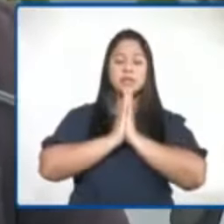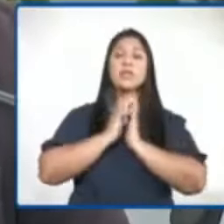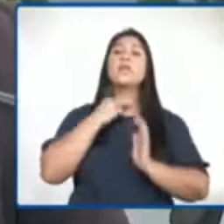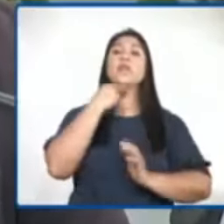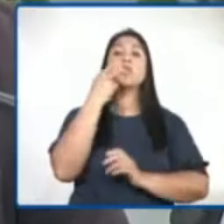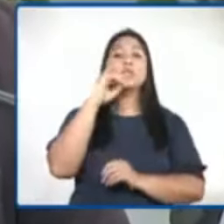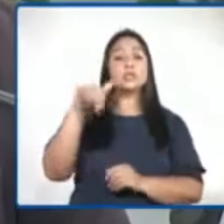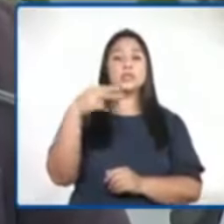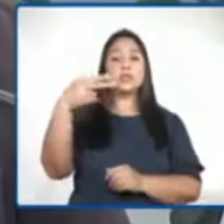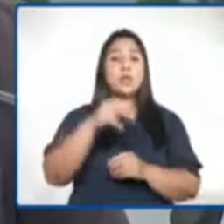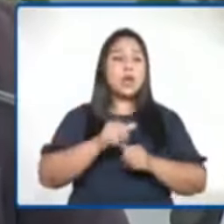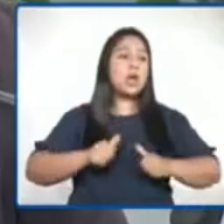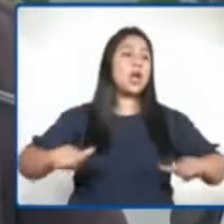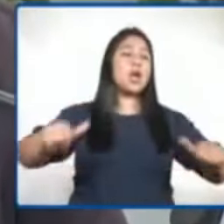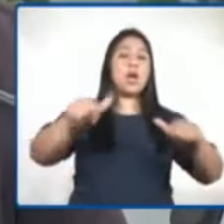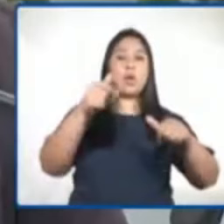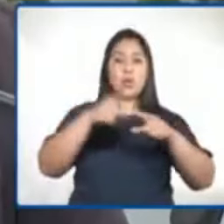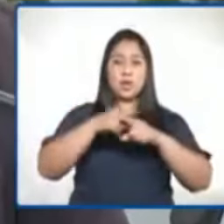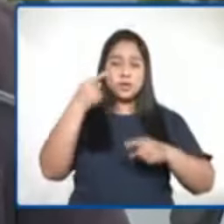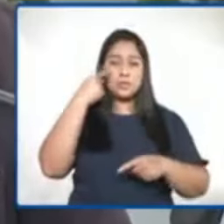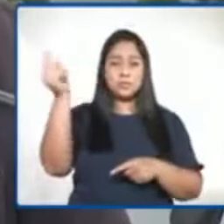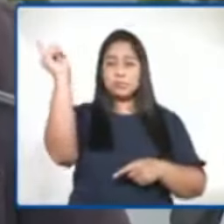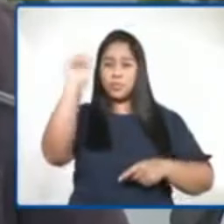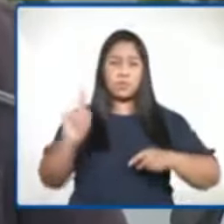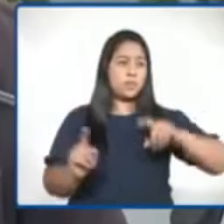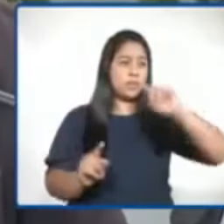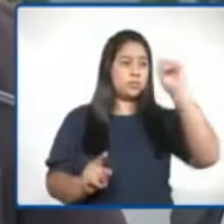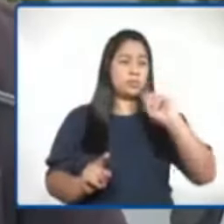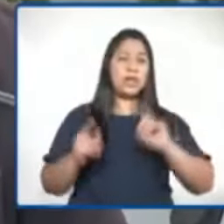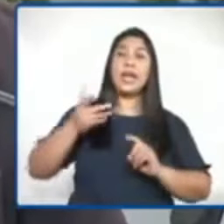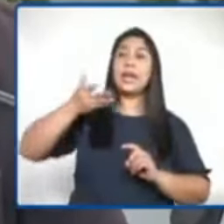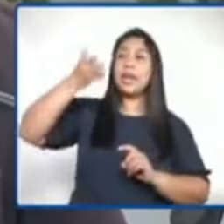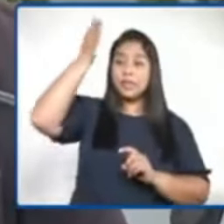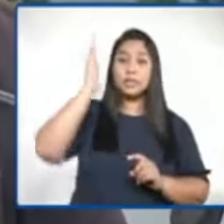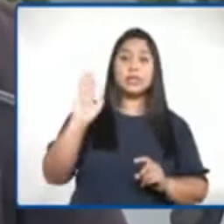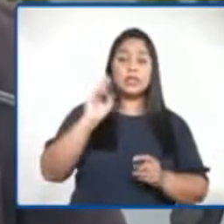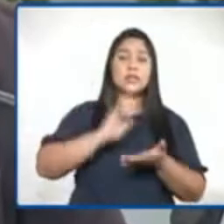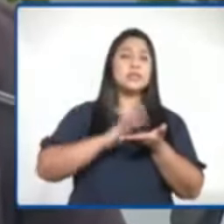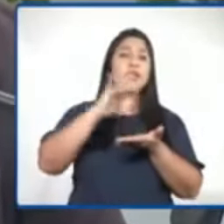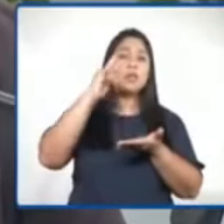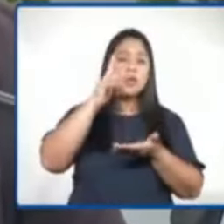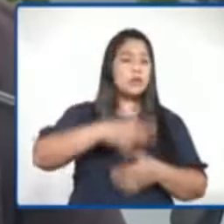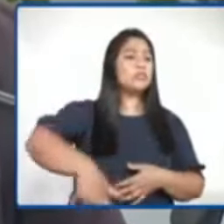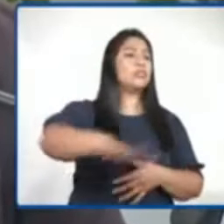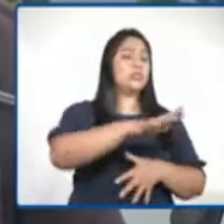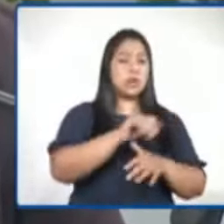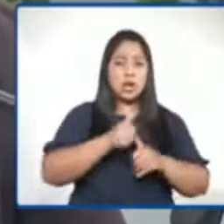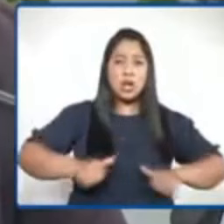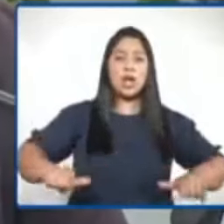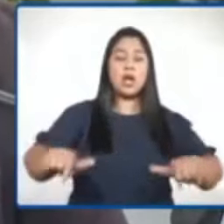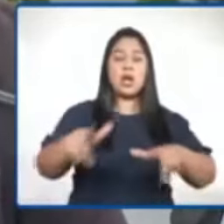aguas, truene el Dios de gloria, Jehová sobre las muchas aguas, voz de Jehová con